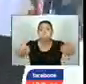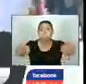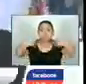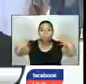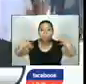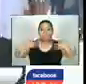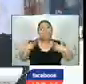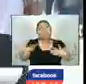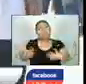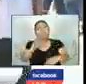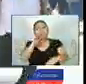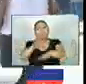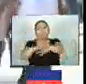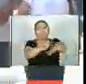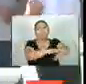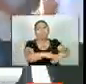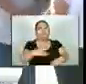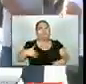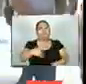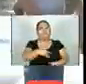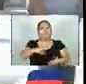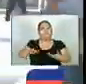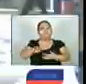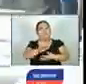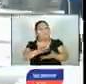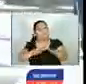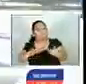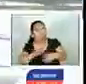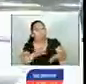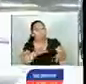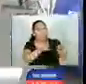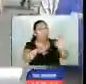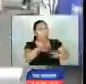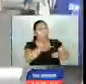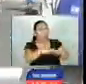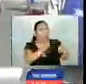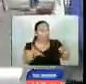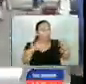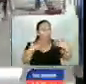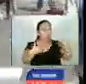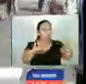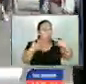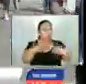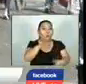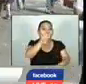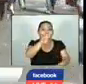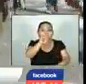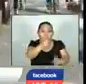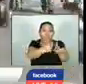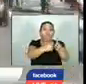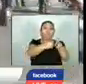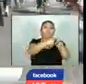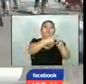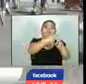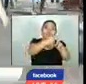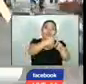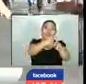según los pronósticos del Ministerio de Medio Ambiente, algunas zonas registran temperaturas de hasta 40 grados centígrados.